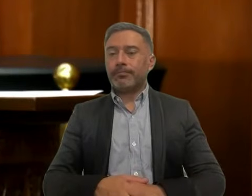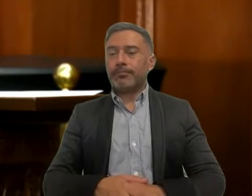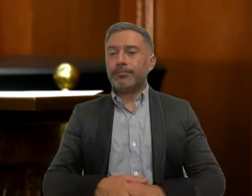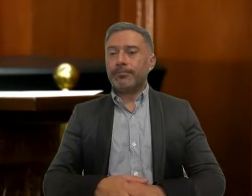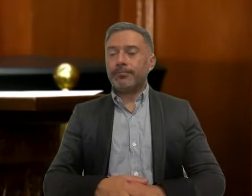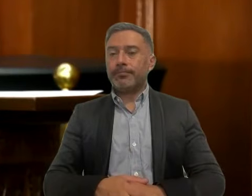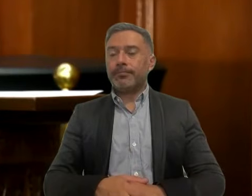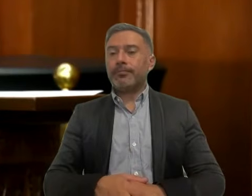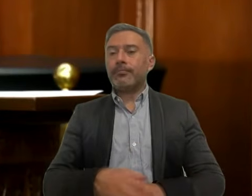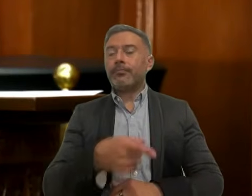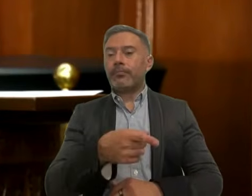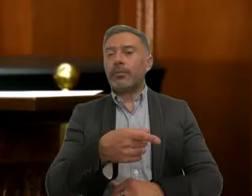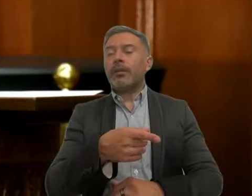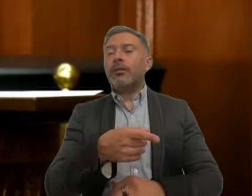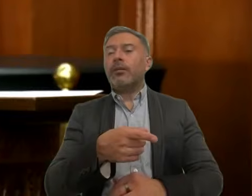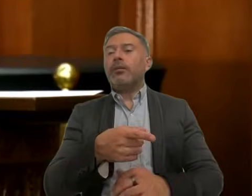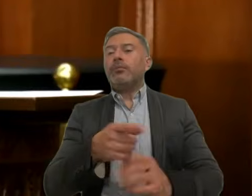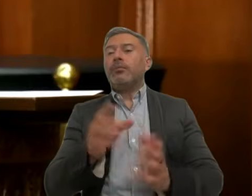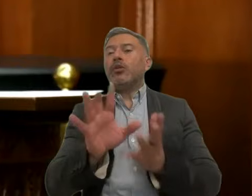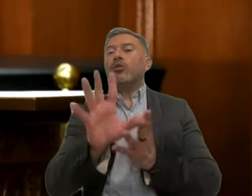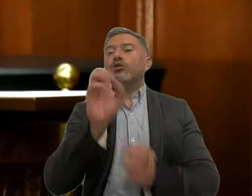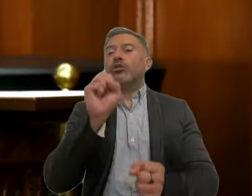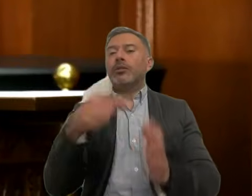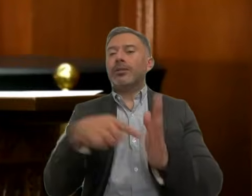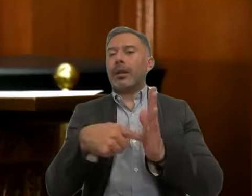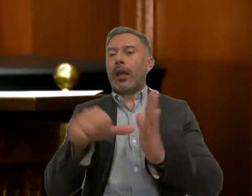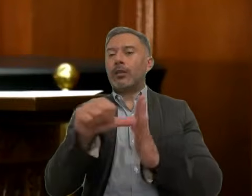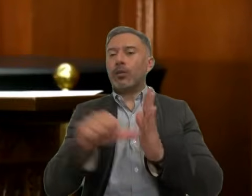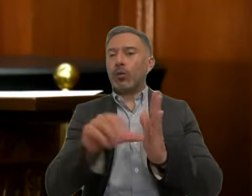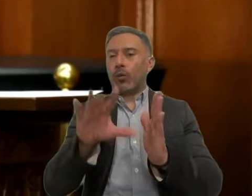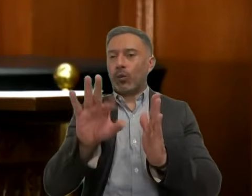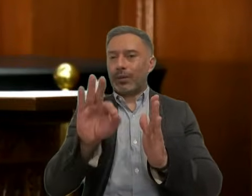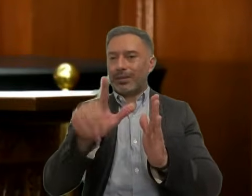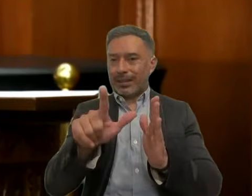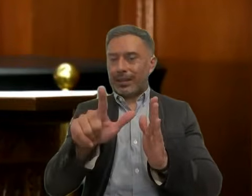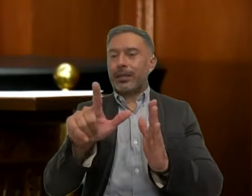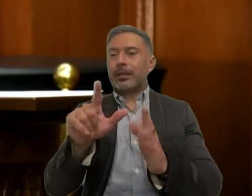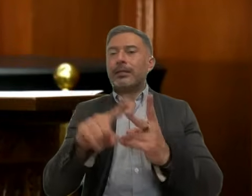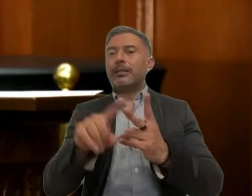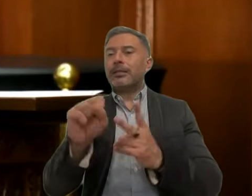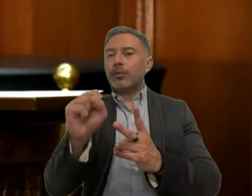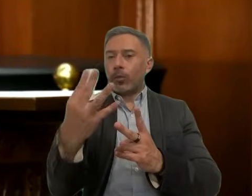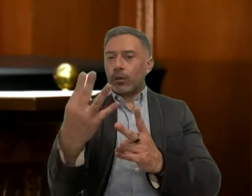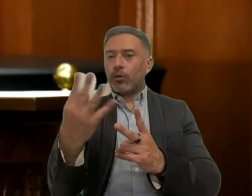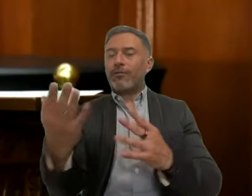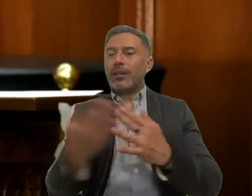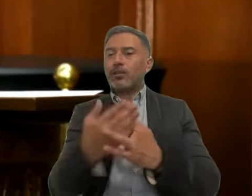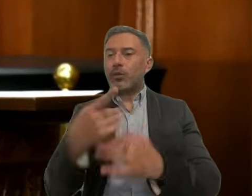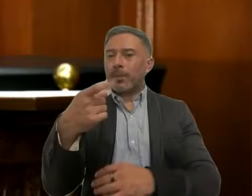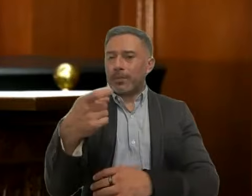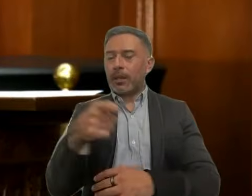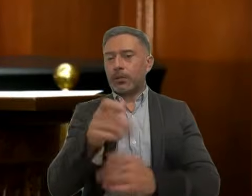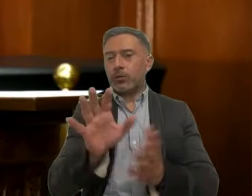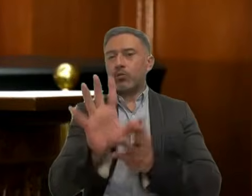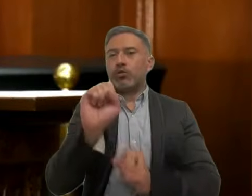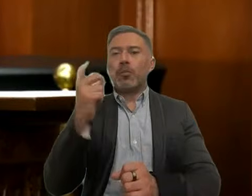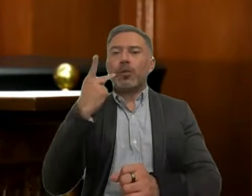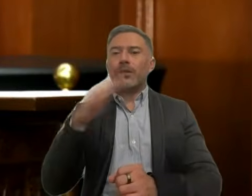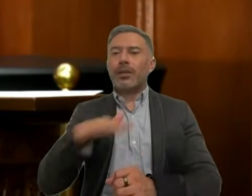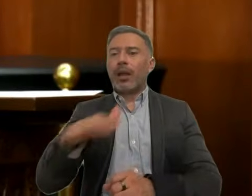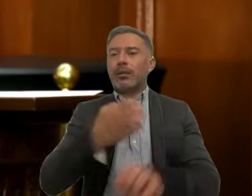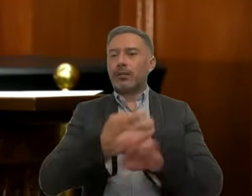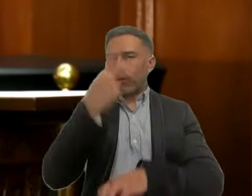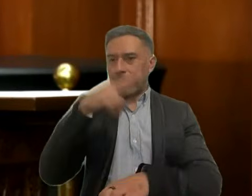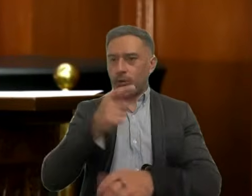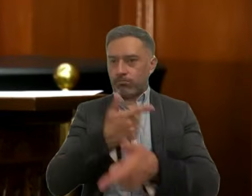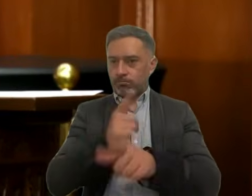que le confieren los artículos 47, 64, fracción primera de la Constitución Política del Estado Libre y